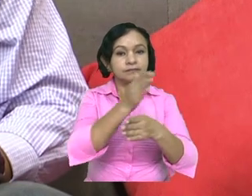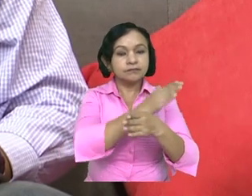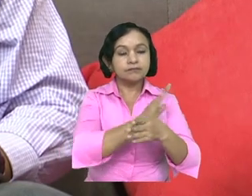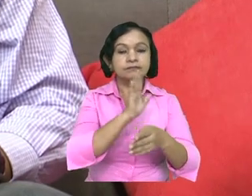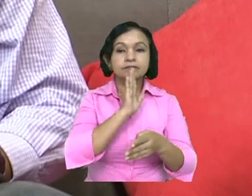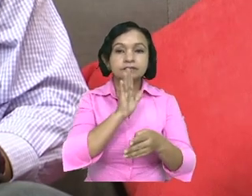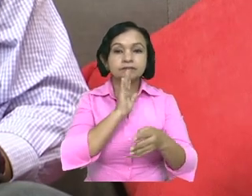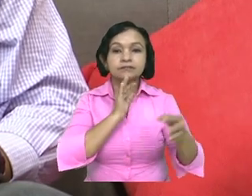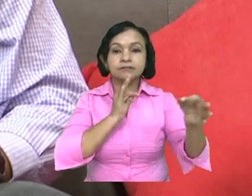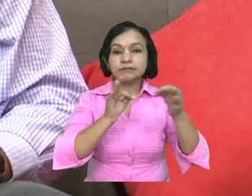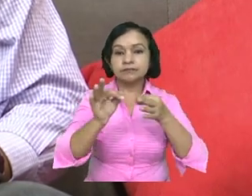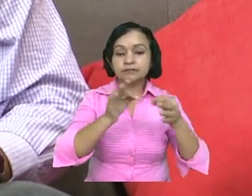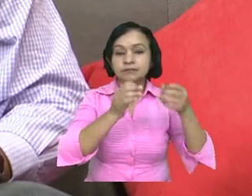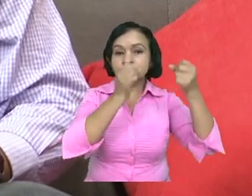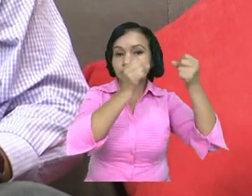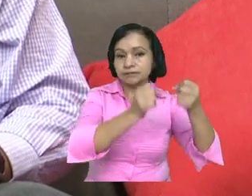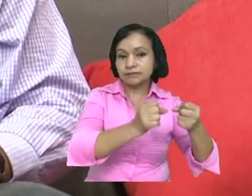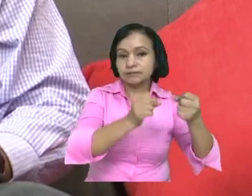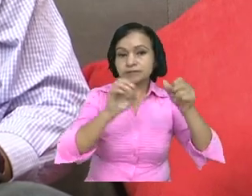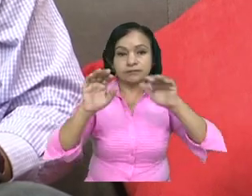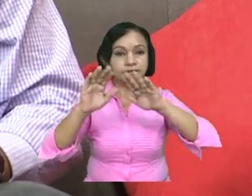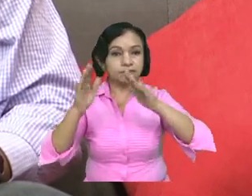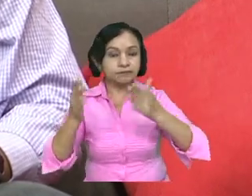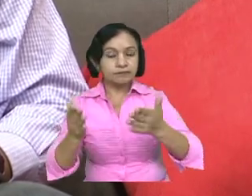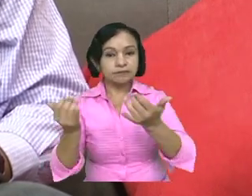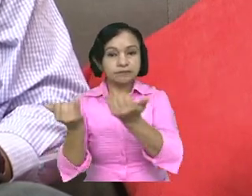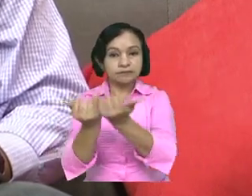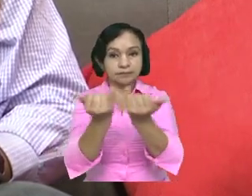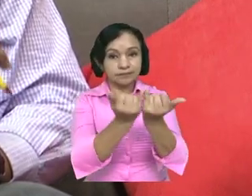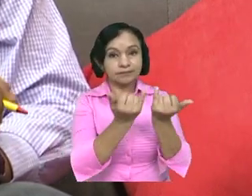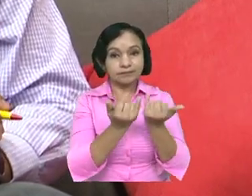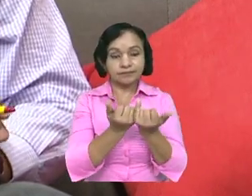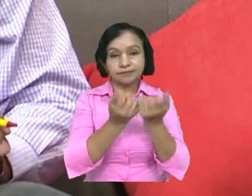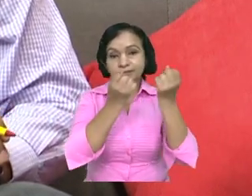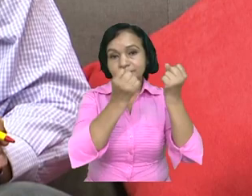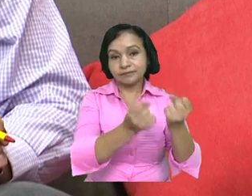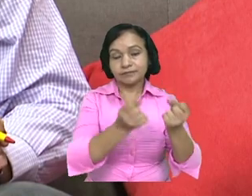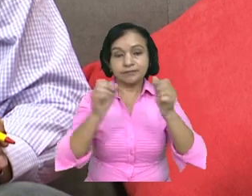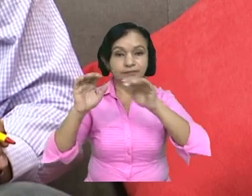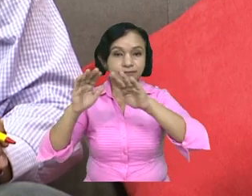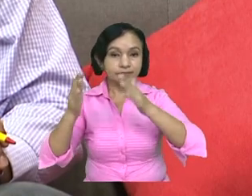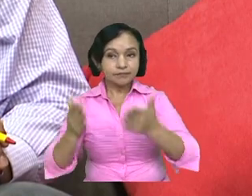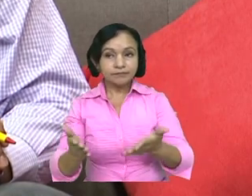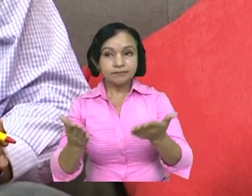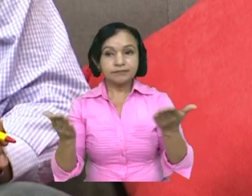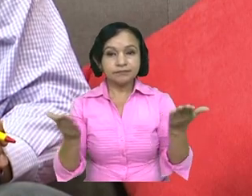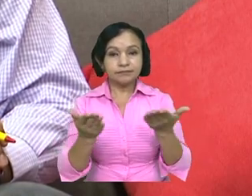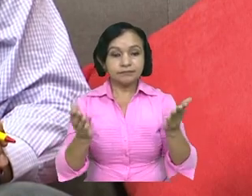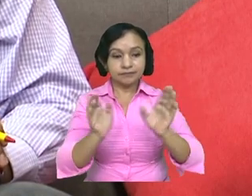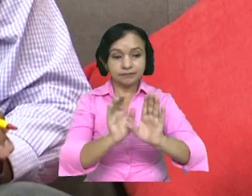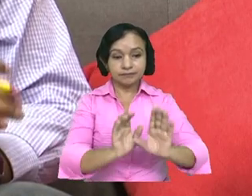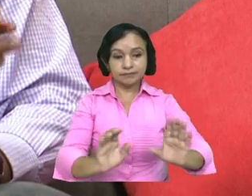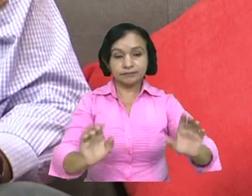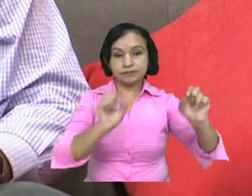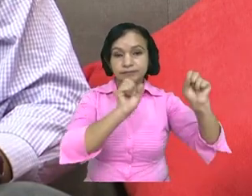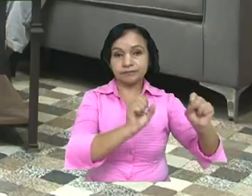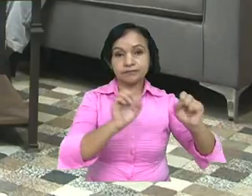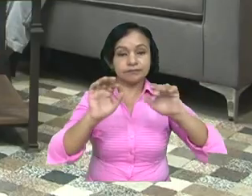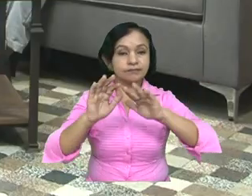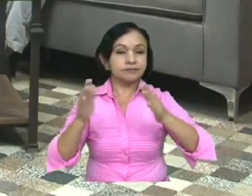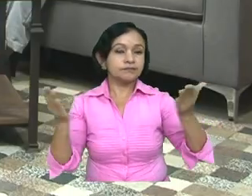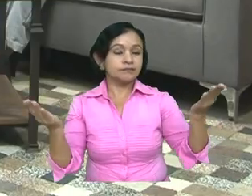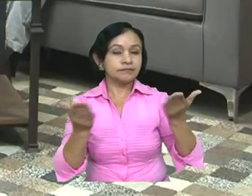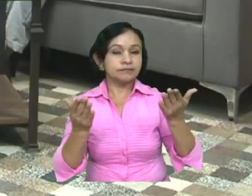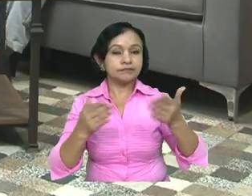sobre identidad de género, bueno, igualdad precisamente entre hombres y mujeres, niñas y niños. ¿Cómo se da